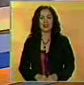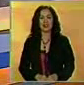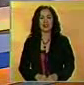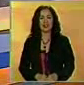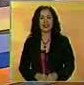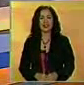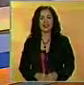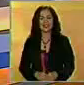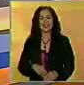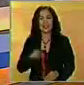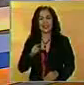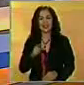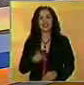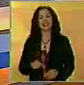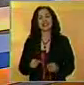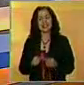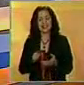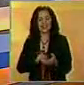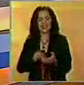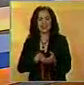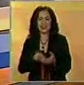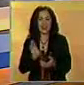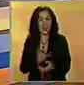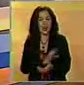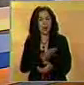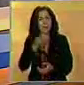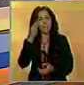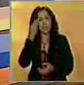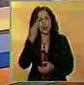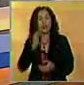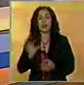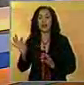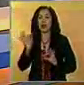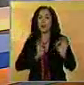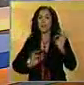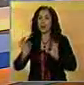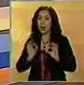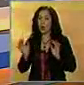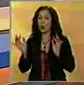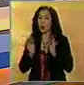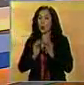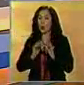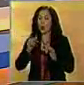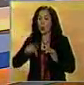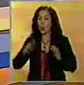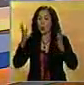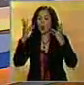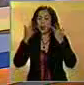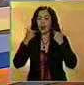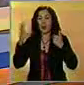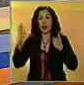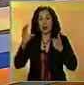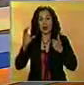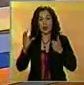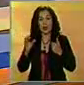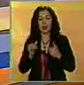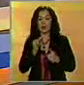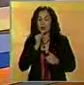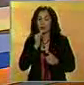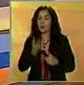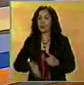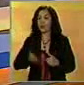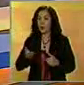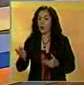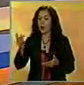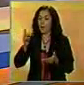de audio, Dios, es Magallanes. Me agarraste por debajo. Mira, no, estamos preparando el contacto porque hoy los Leones del Caracas, eso no es cualquier noticia,